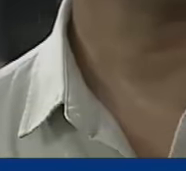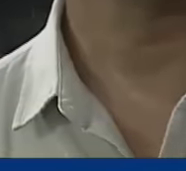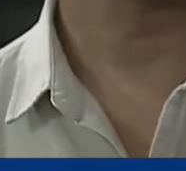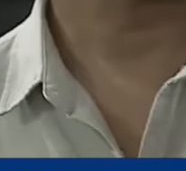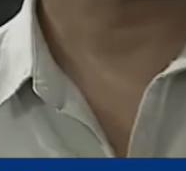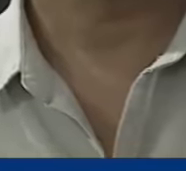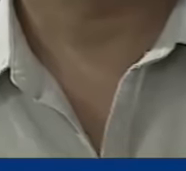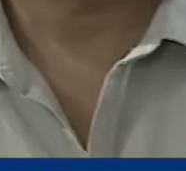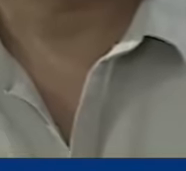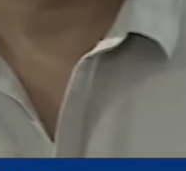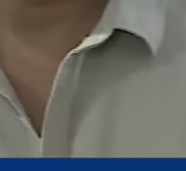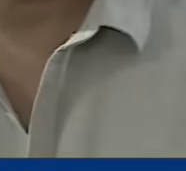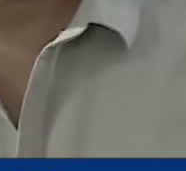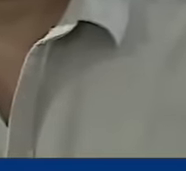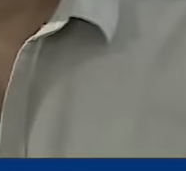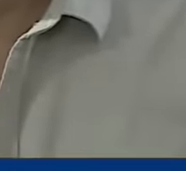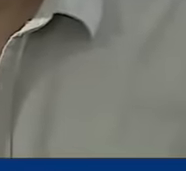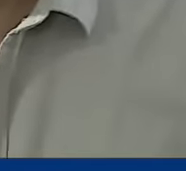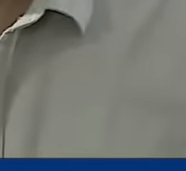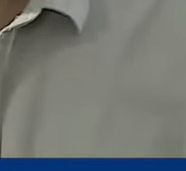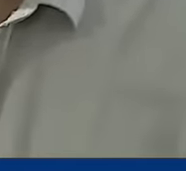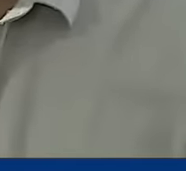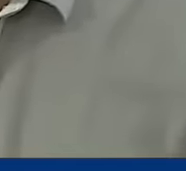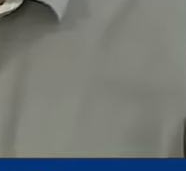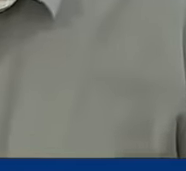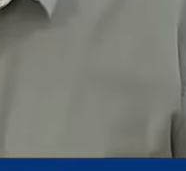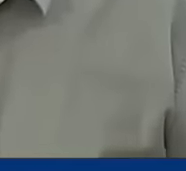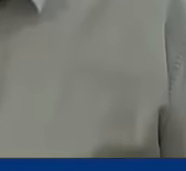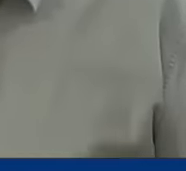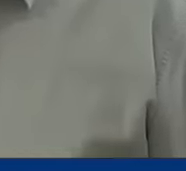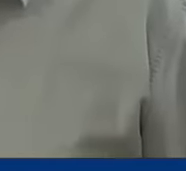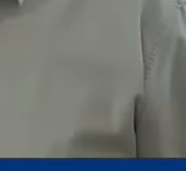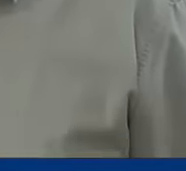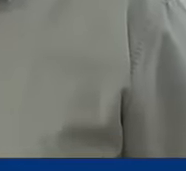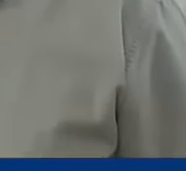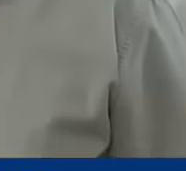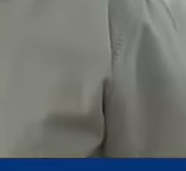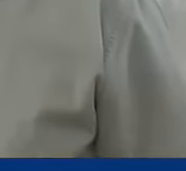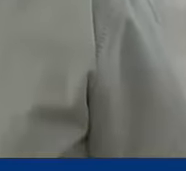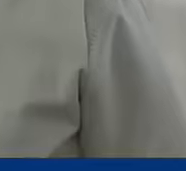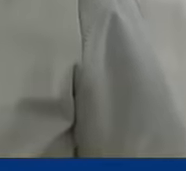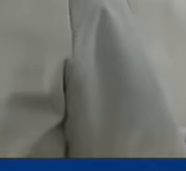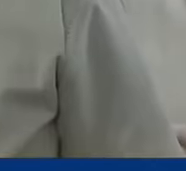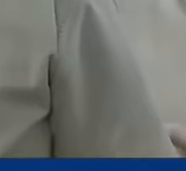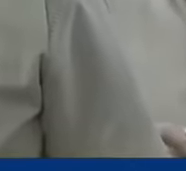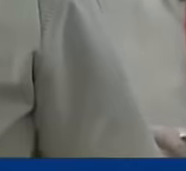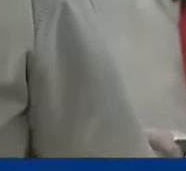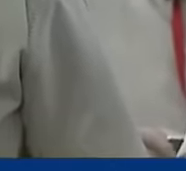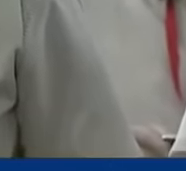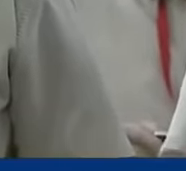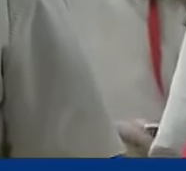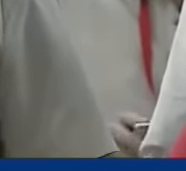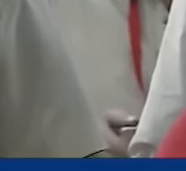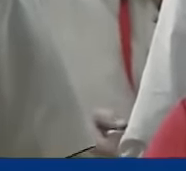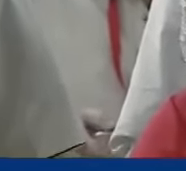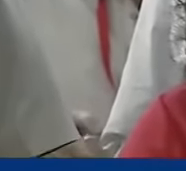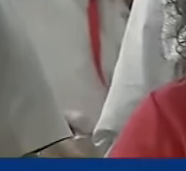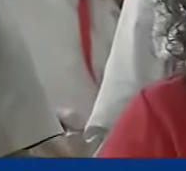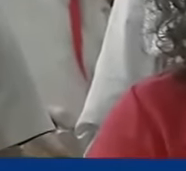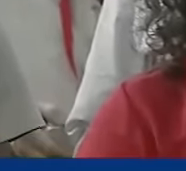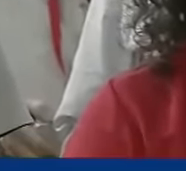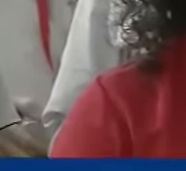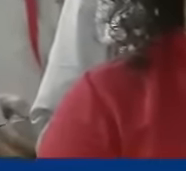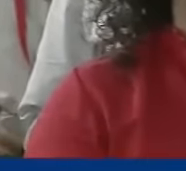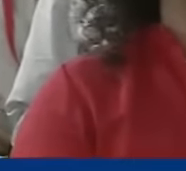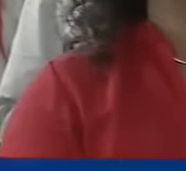las Granadinas, Grenada, Dominica, Santa Lucía y, como país observador, Honduras. La Alianza Bolivariana para